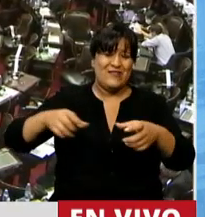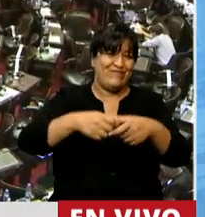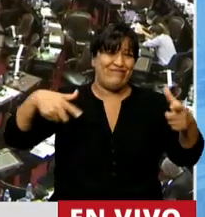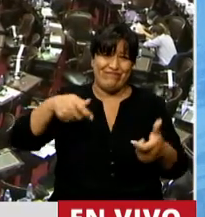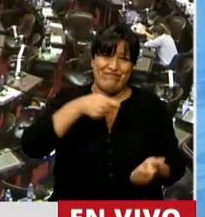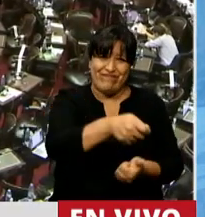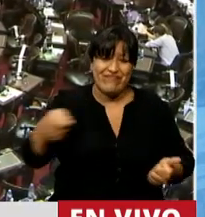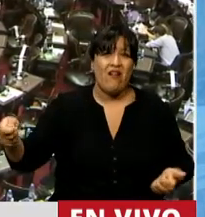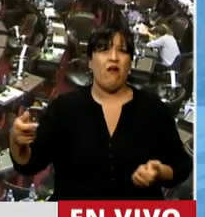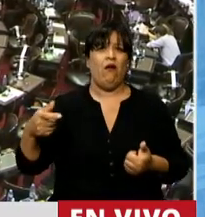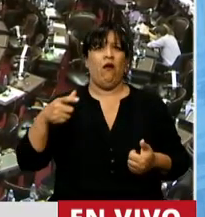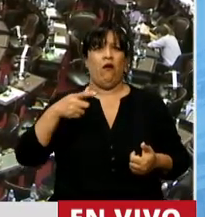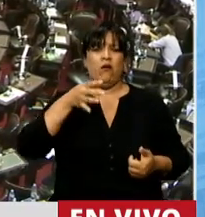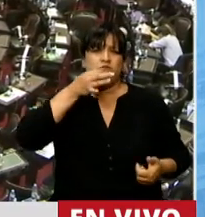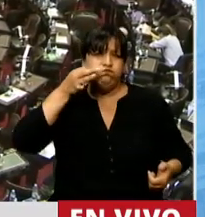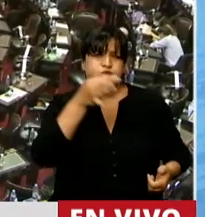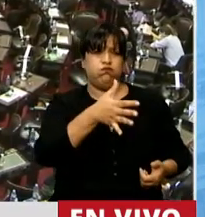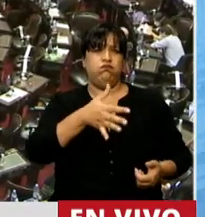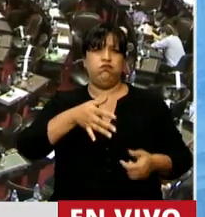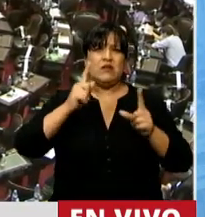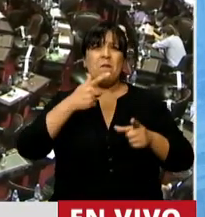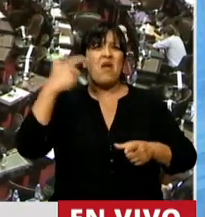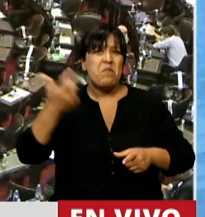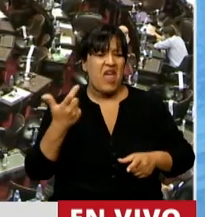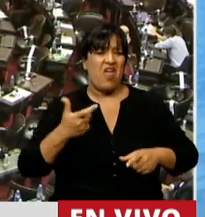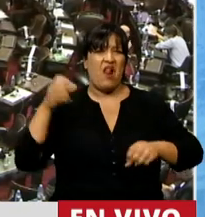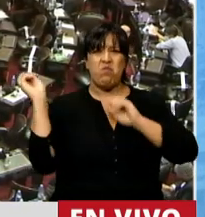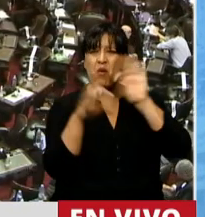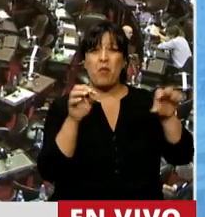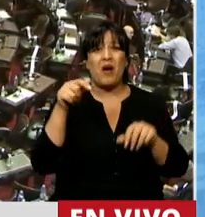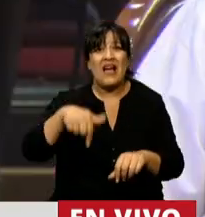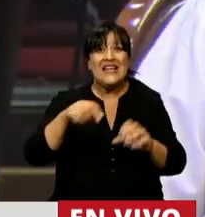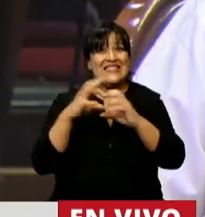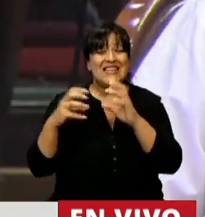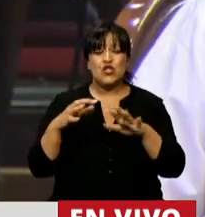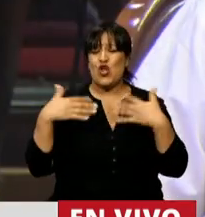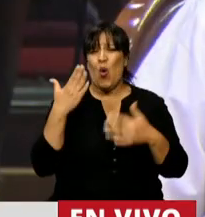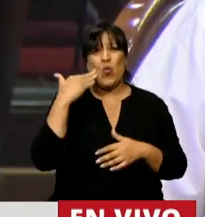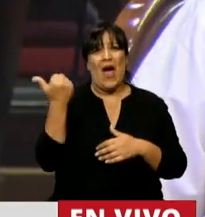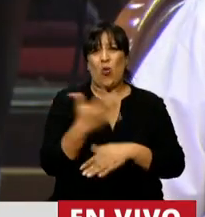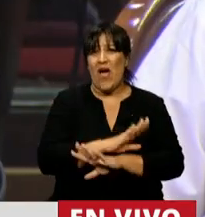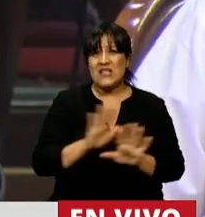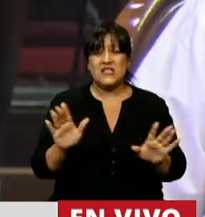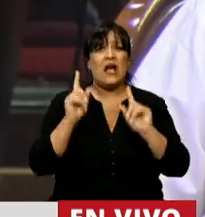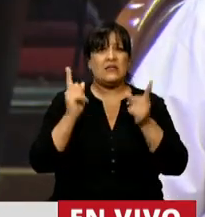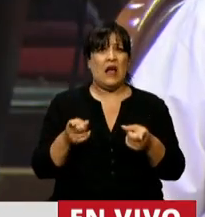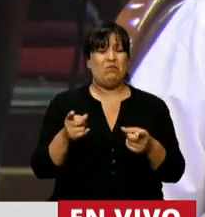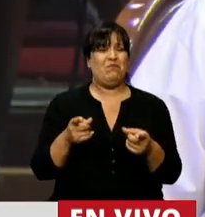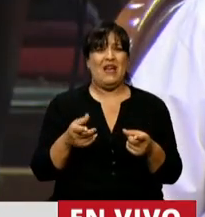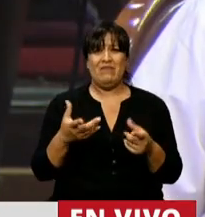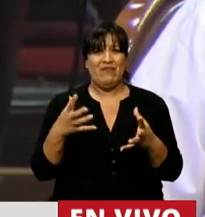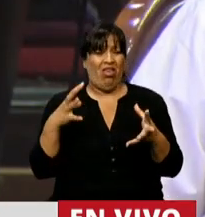hubo manotazos, escupitajos, además de las toneladas de piedra. Se vivió una sesión vergonzosa, desestabilizadora de las